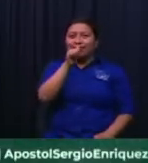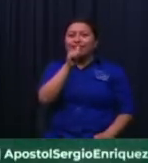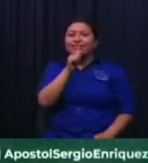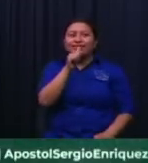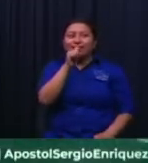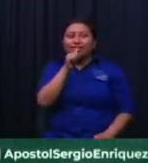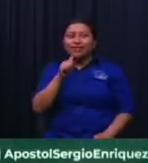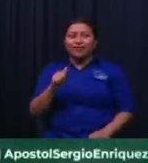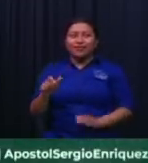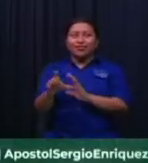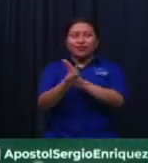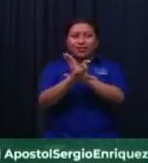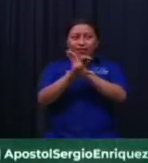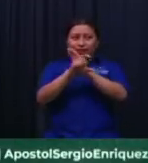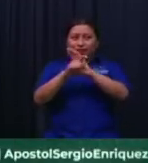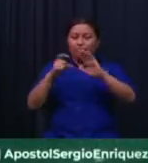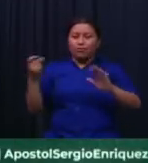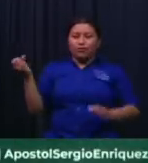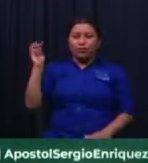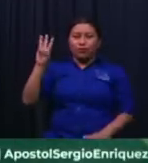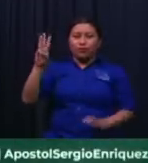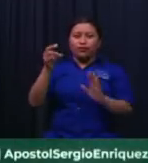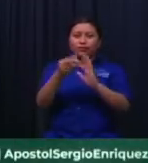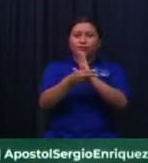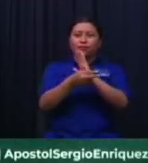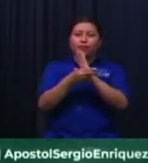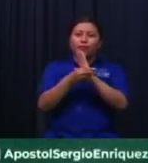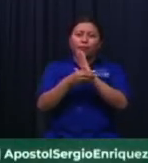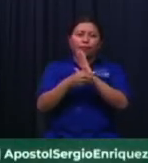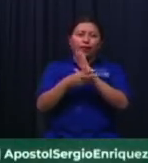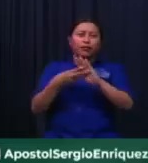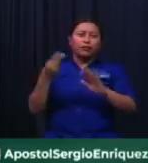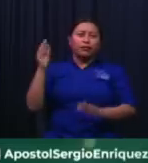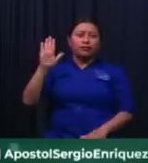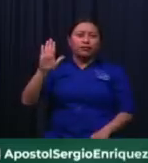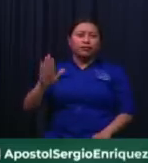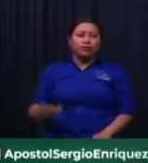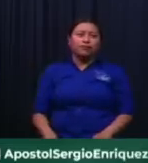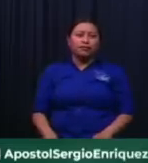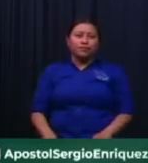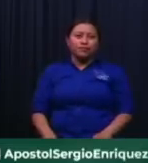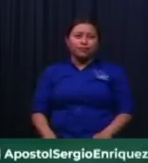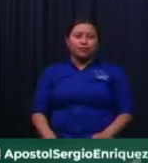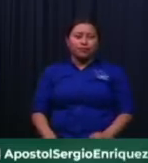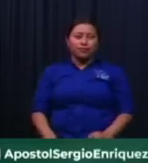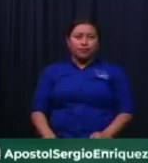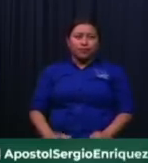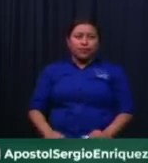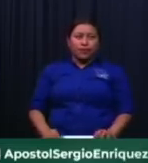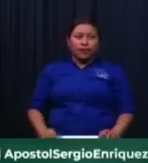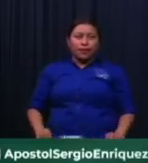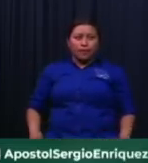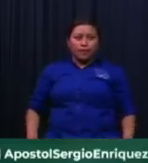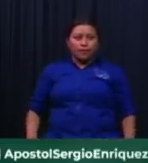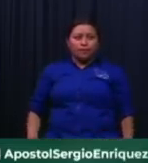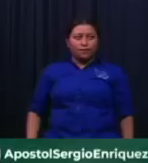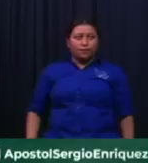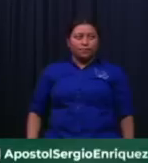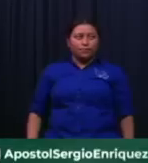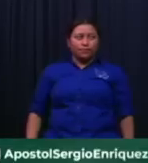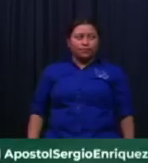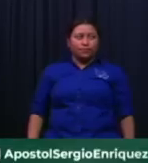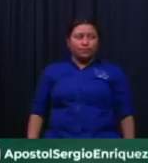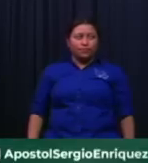tal vez en Santiago 3:5, pero Santiago 3:8. Si algún, o dos hermanos, un hermano que me lo lea en la